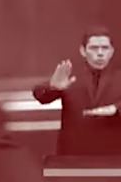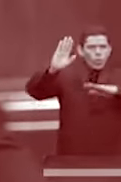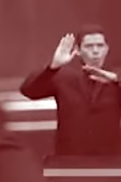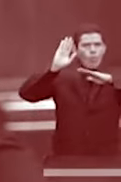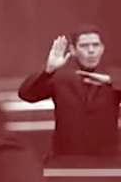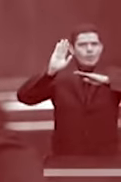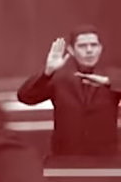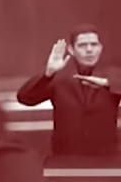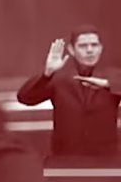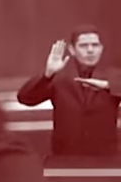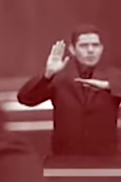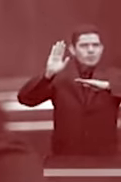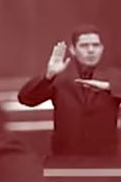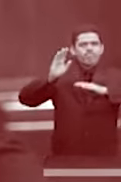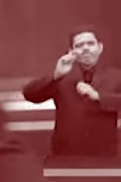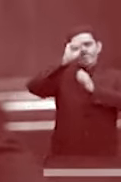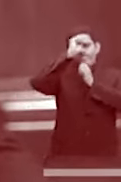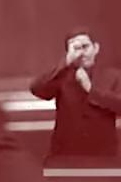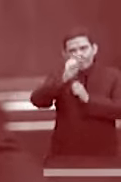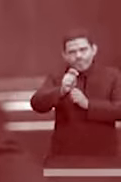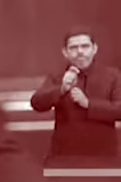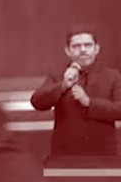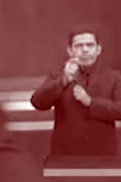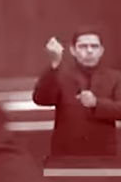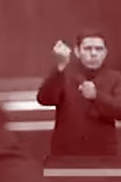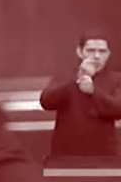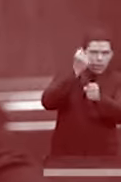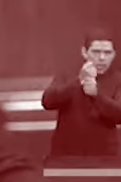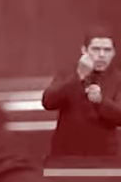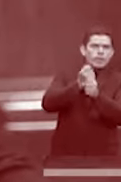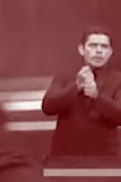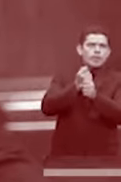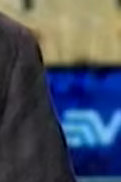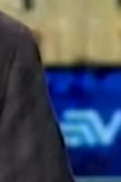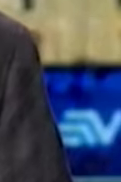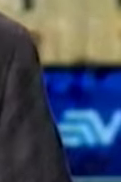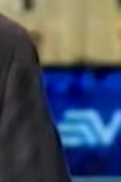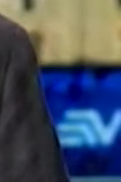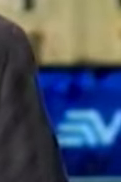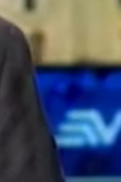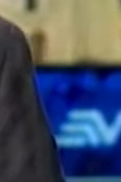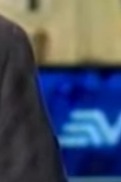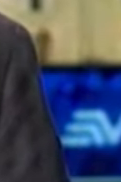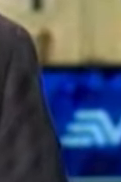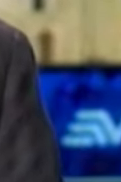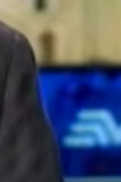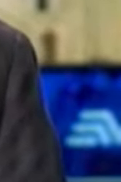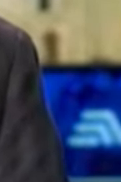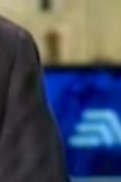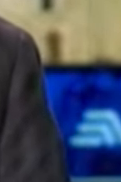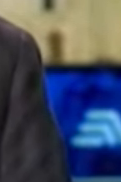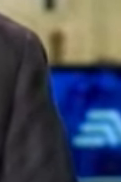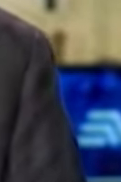compromiso de dignificar la labor de los docentes. Y el presidente Guillermo Lasso